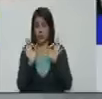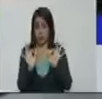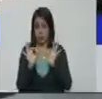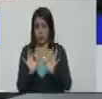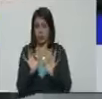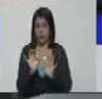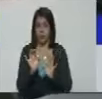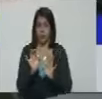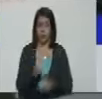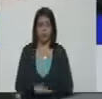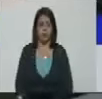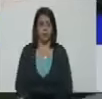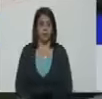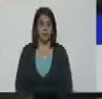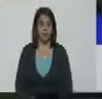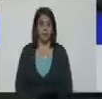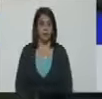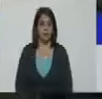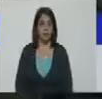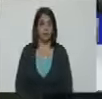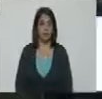y plenipotenciario